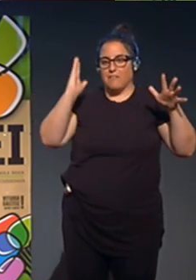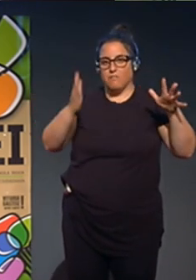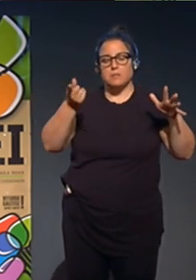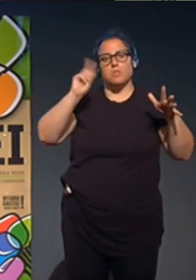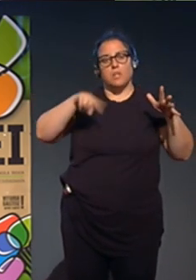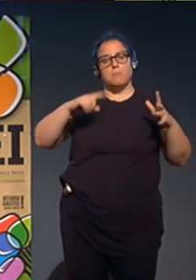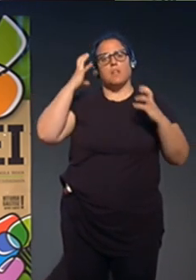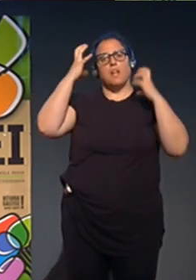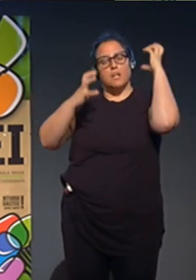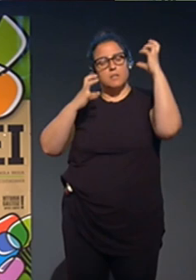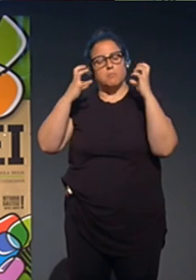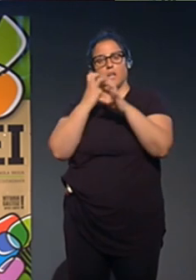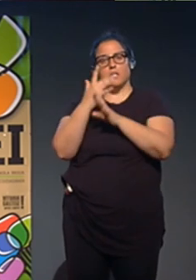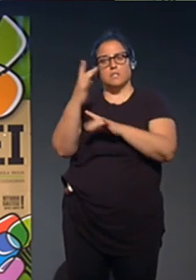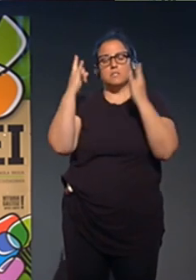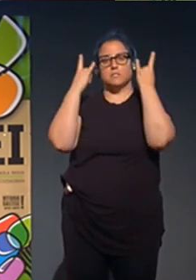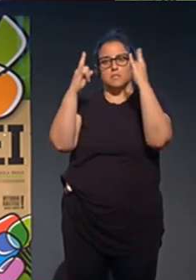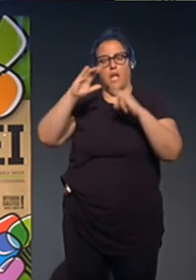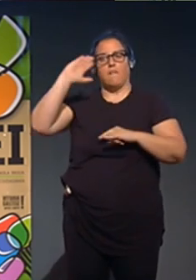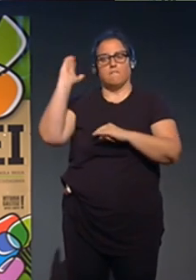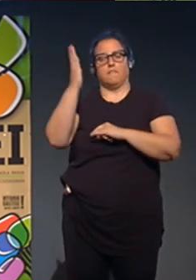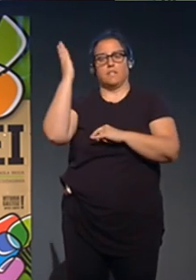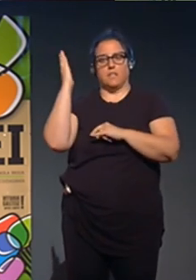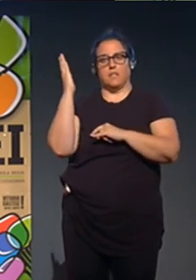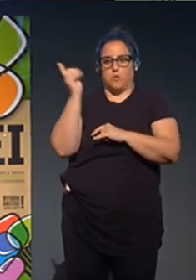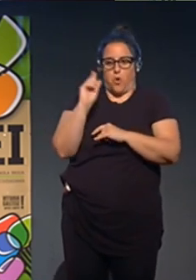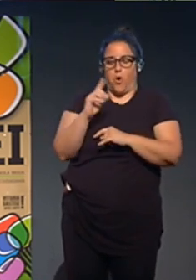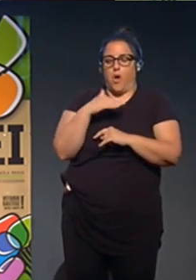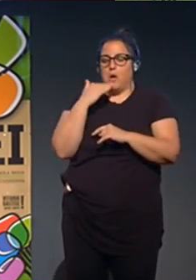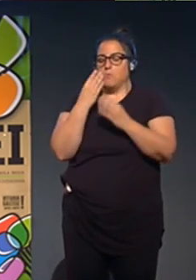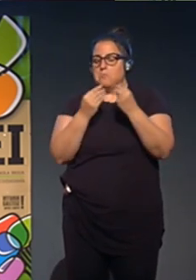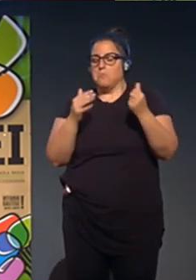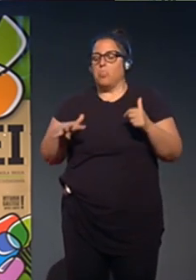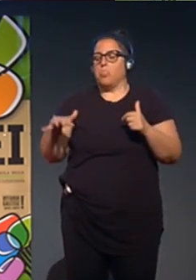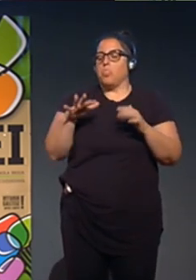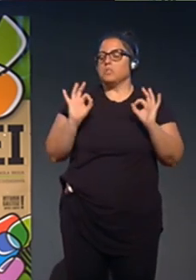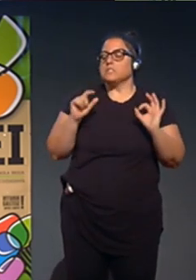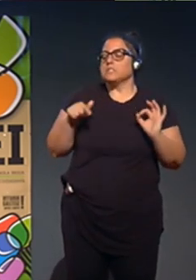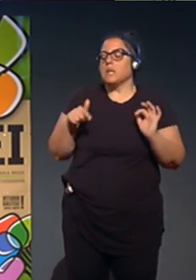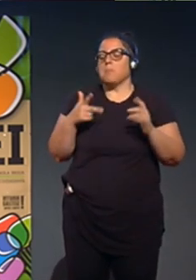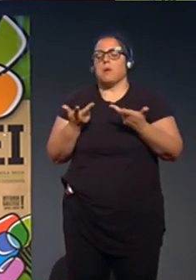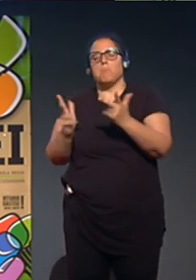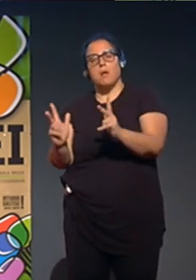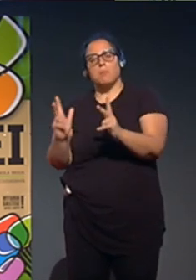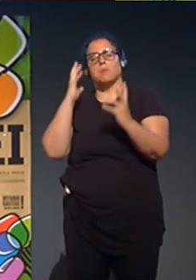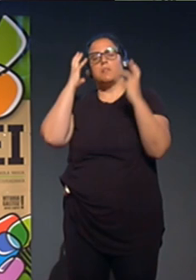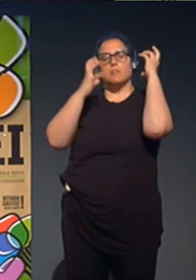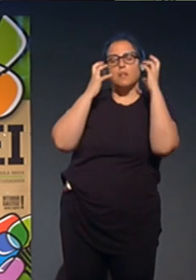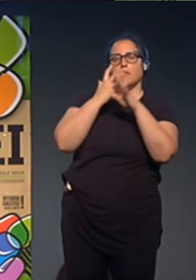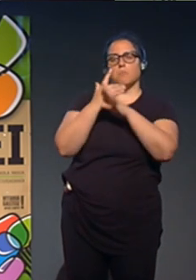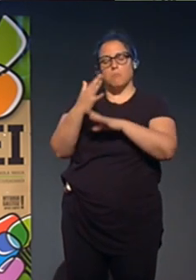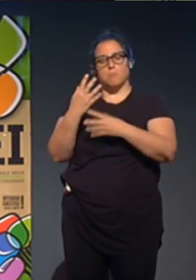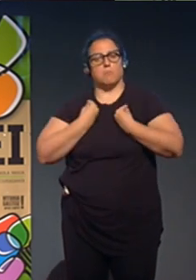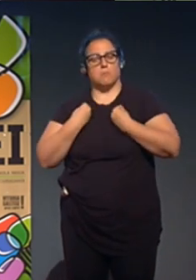fauna de manera Irreversible sin embargo Hazlo de tal manera que sean zonas determinadas pero que permiten flora y fauna estar y